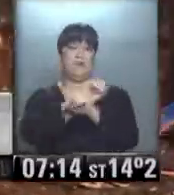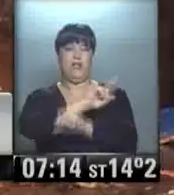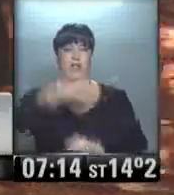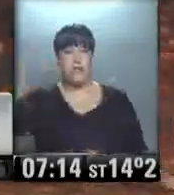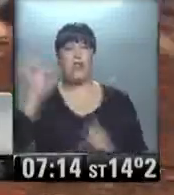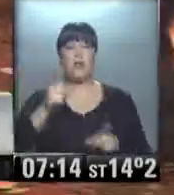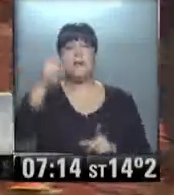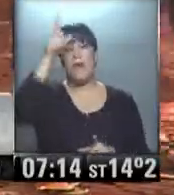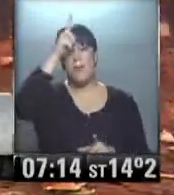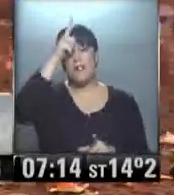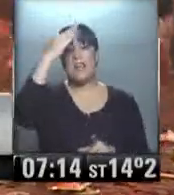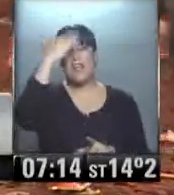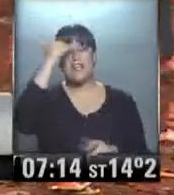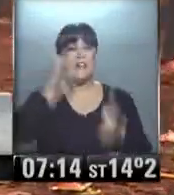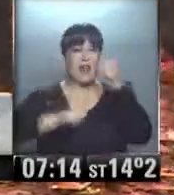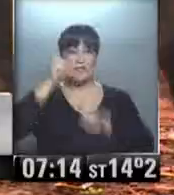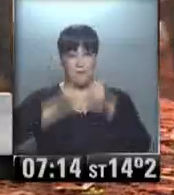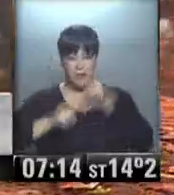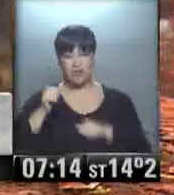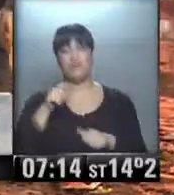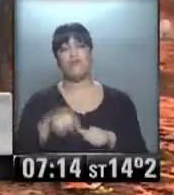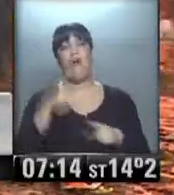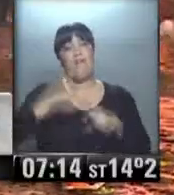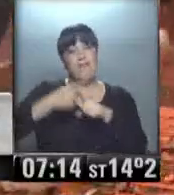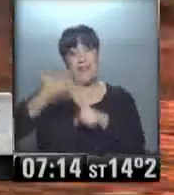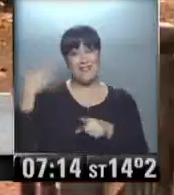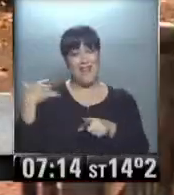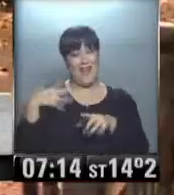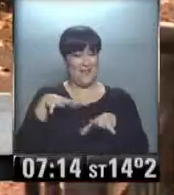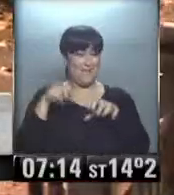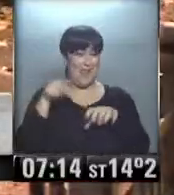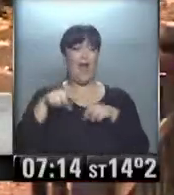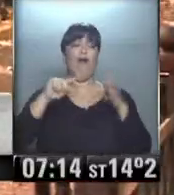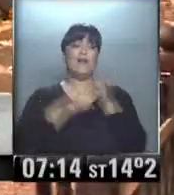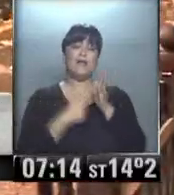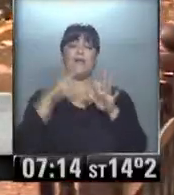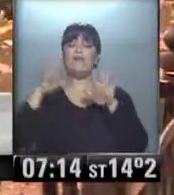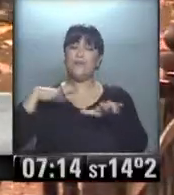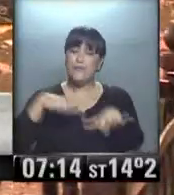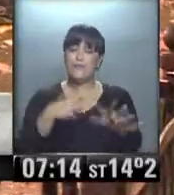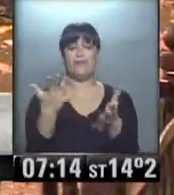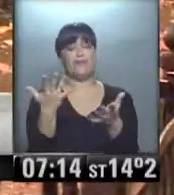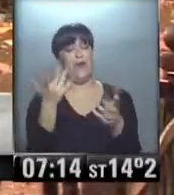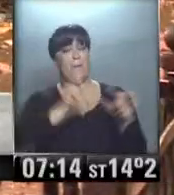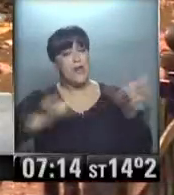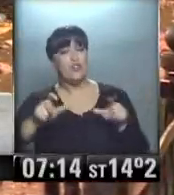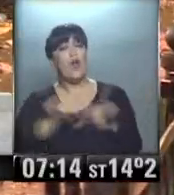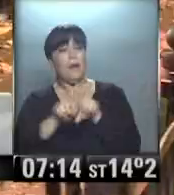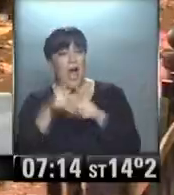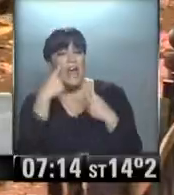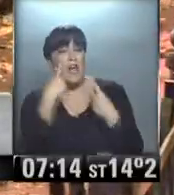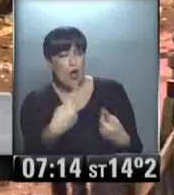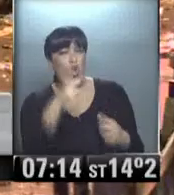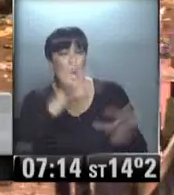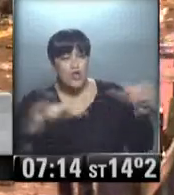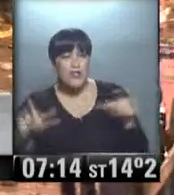15 policías heridos. Lamentablemente, porque fue una fiesta desde muy temprano, todo el centro de la ciudad de Buenos Aires, la gente reconoció el esfuerzo del equipo,